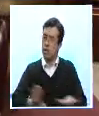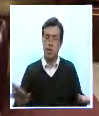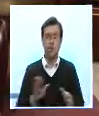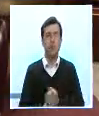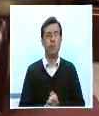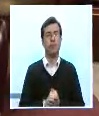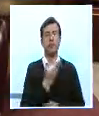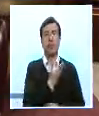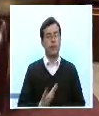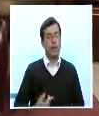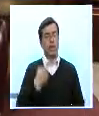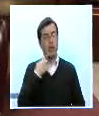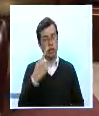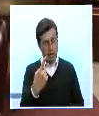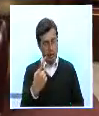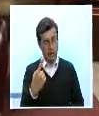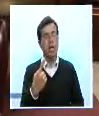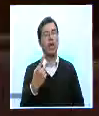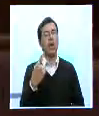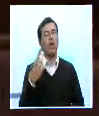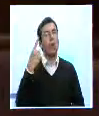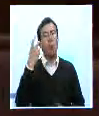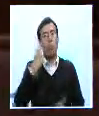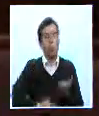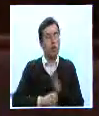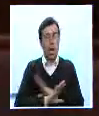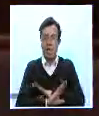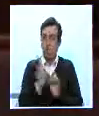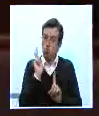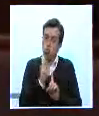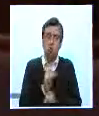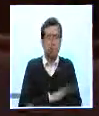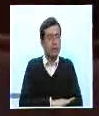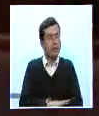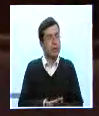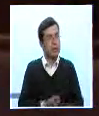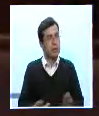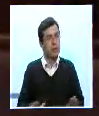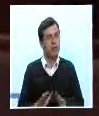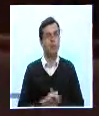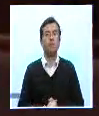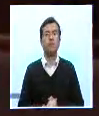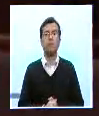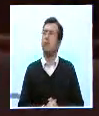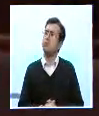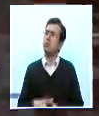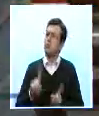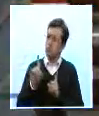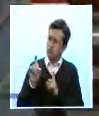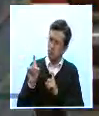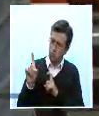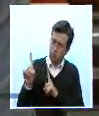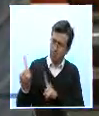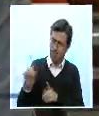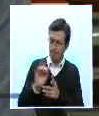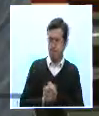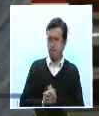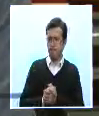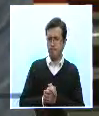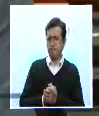efectivo por ejemplo venció vivo el ejecutivo sólo mandó una sanción de de mul al ser contravención si puede o